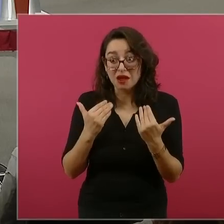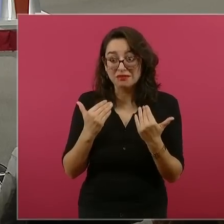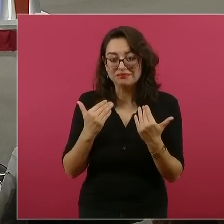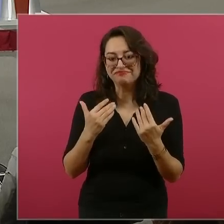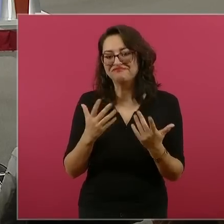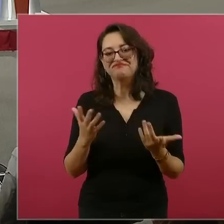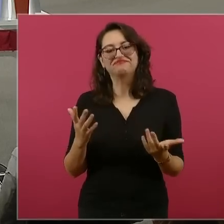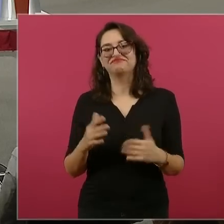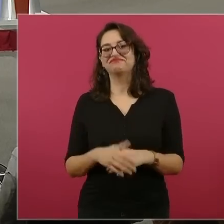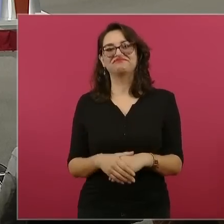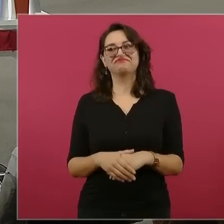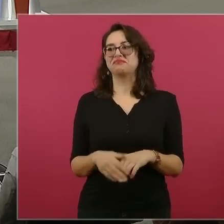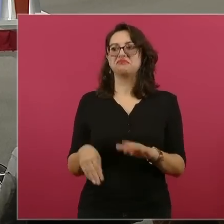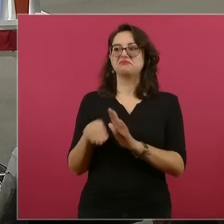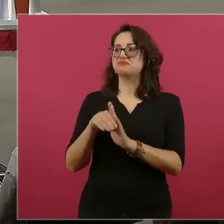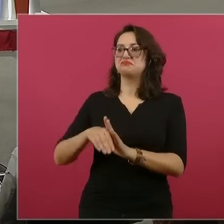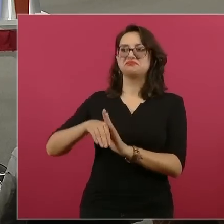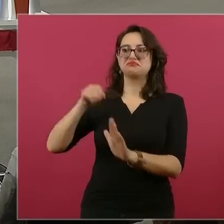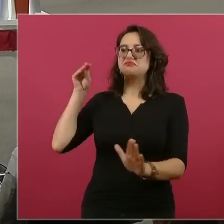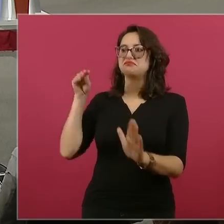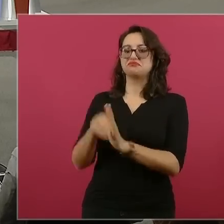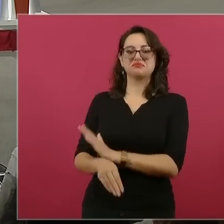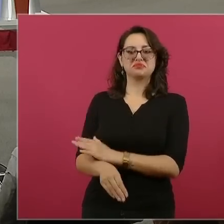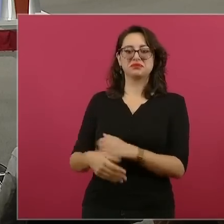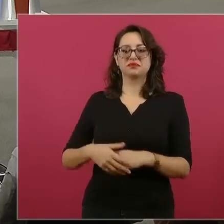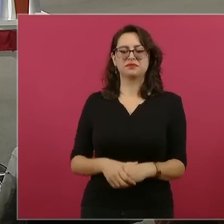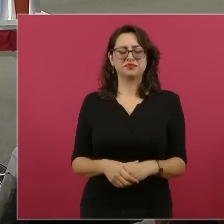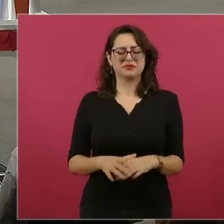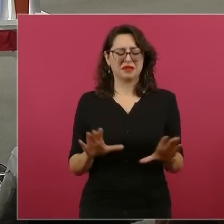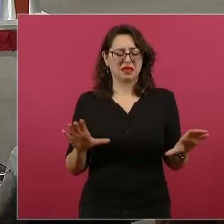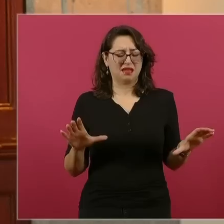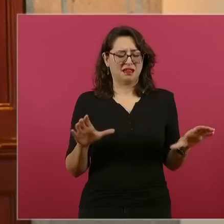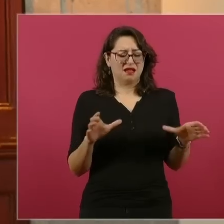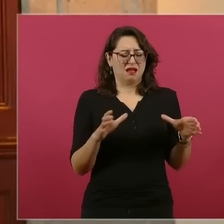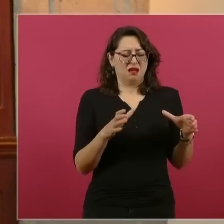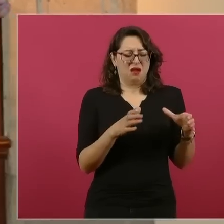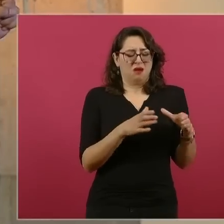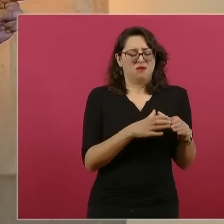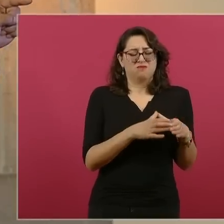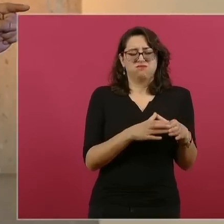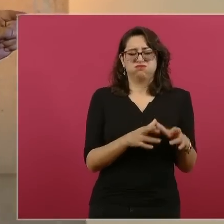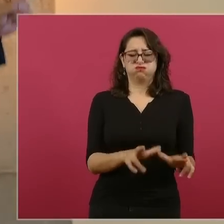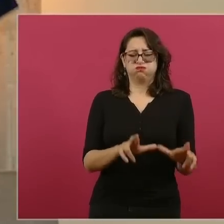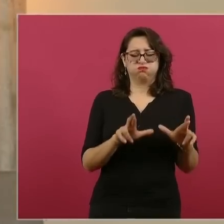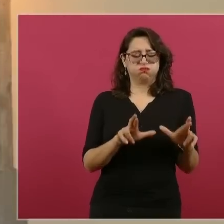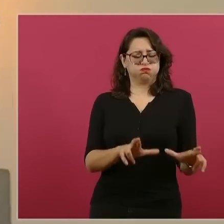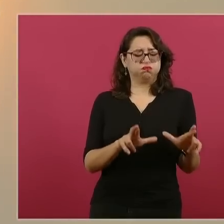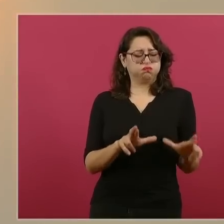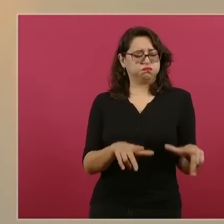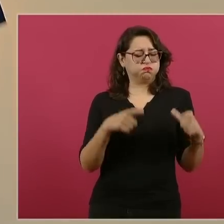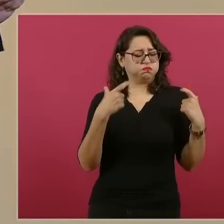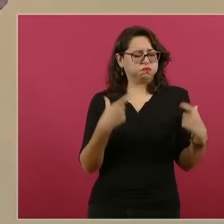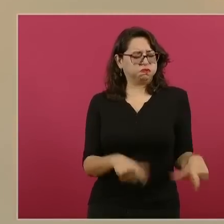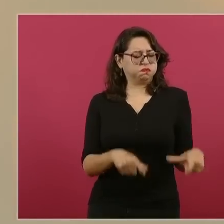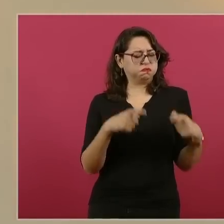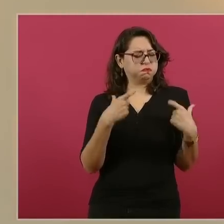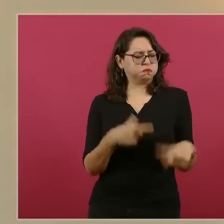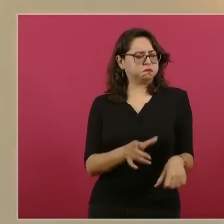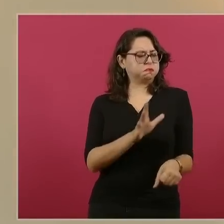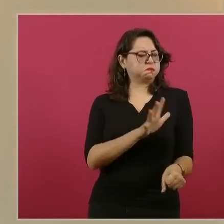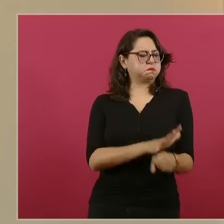acaparando todas las riquezas y siendo los únicos satisfechos entre millones de